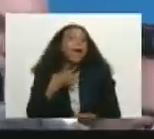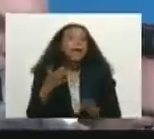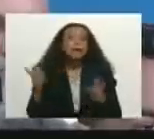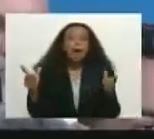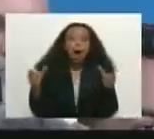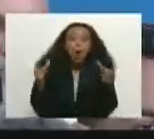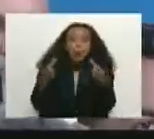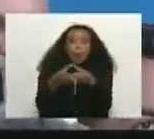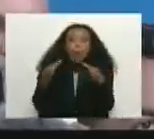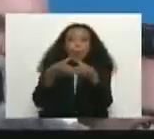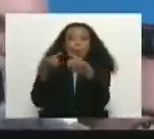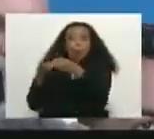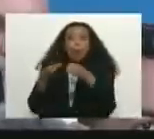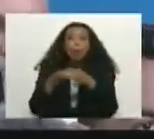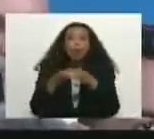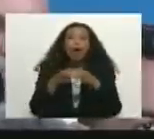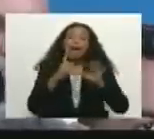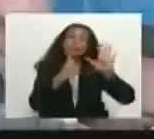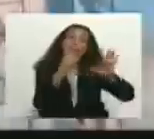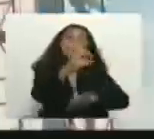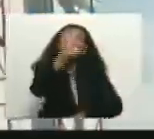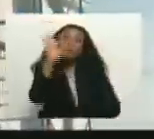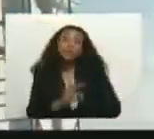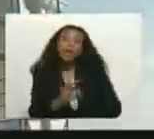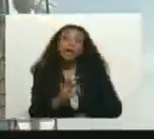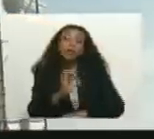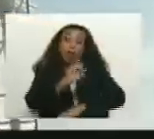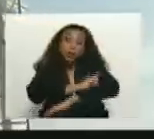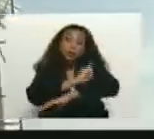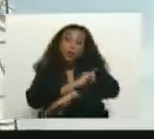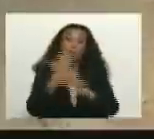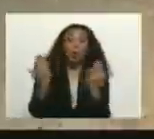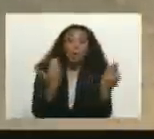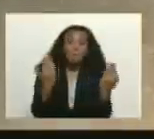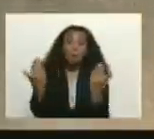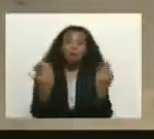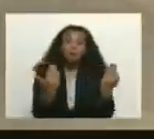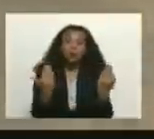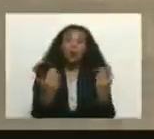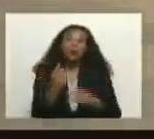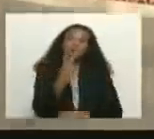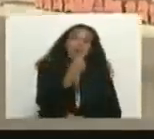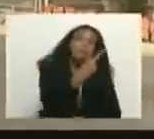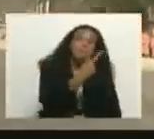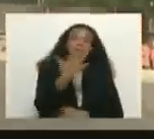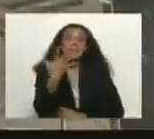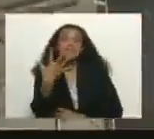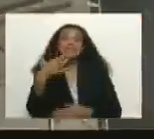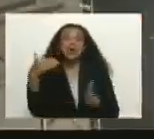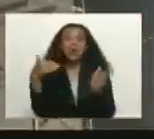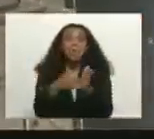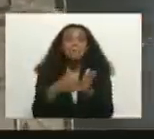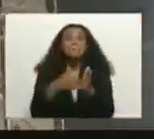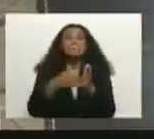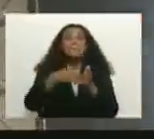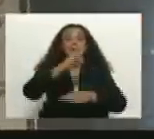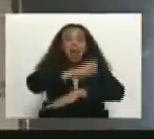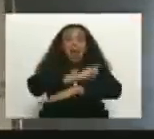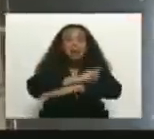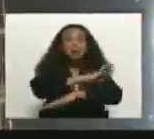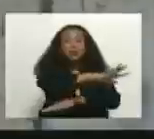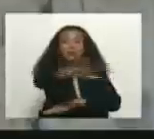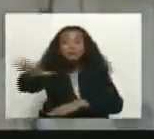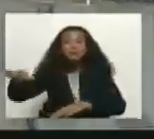pequeñas, y significan el 6% de las iglesias registradas. Falta son 25.000. Trecho largo.